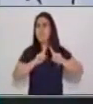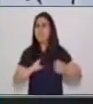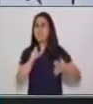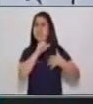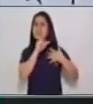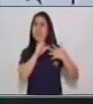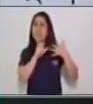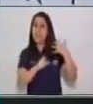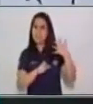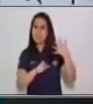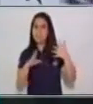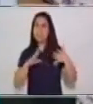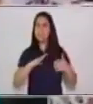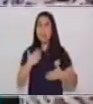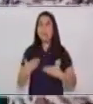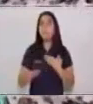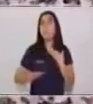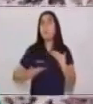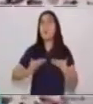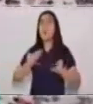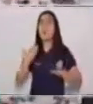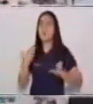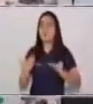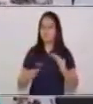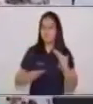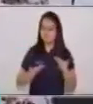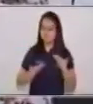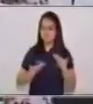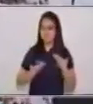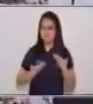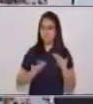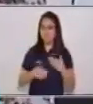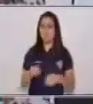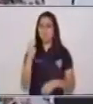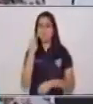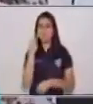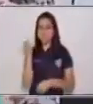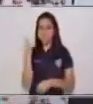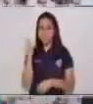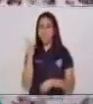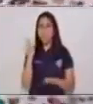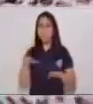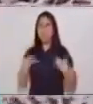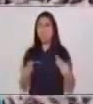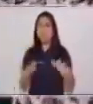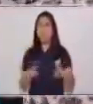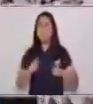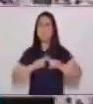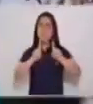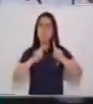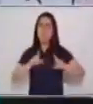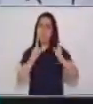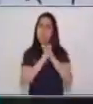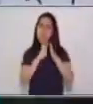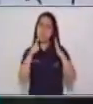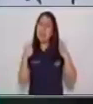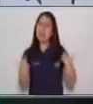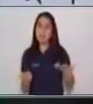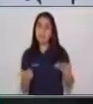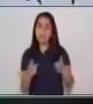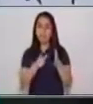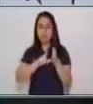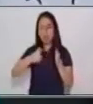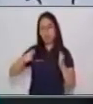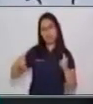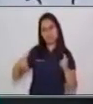género lírico. La poesía son textos literarios que cumplen con las características del género